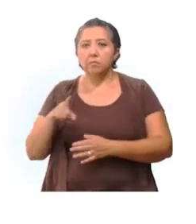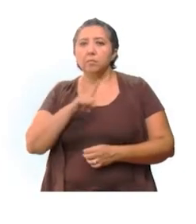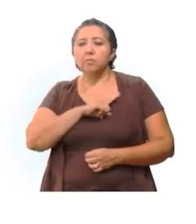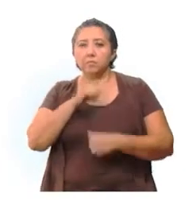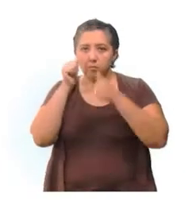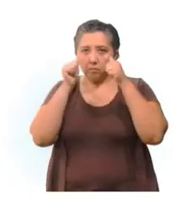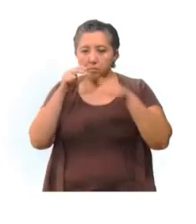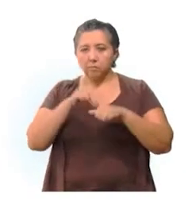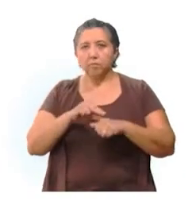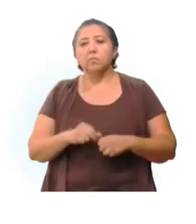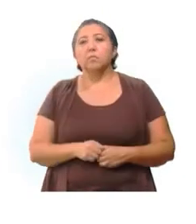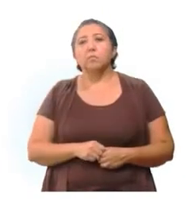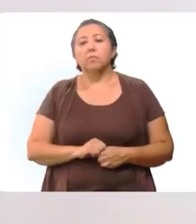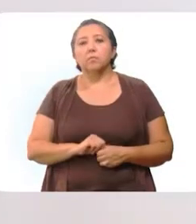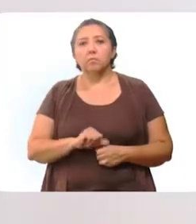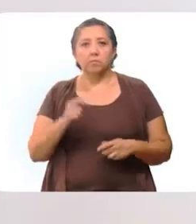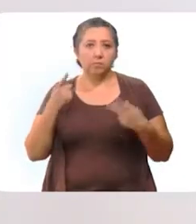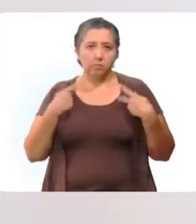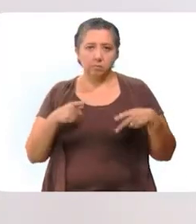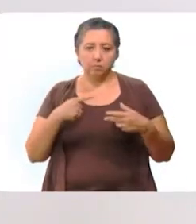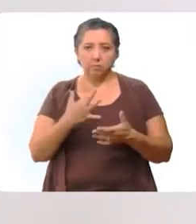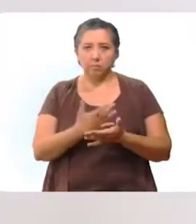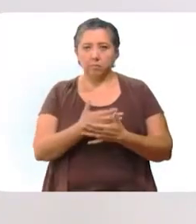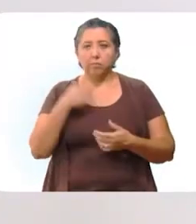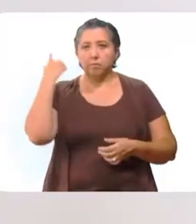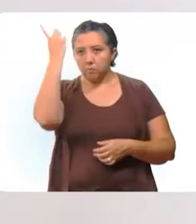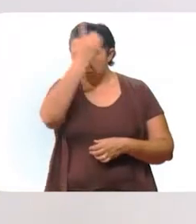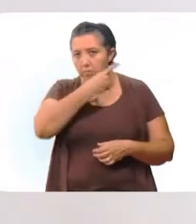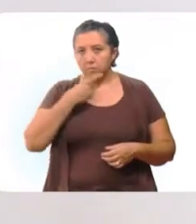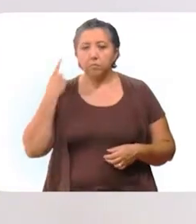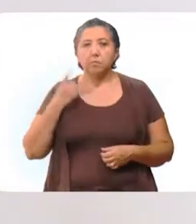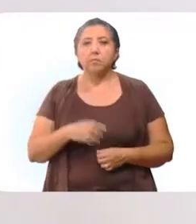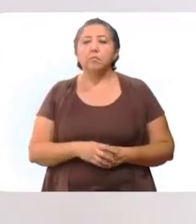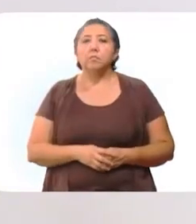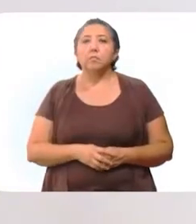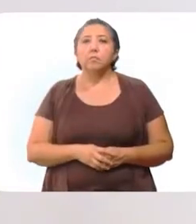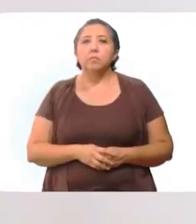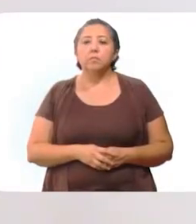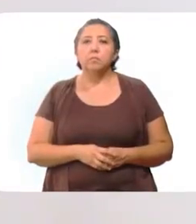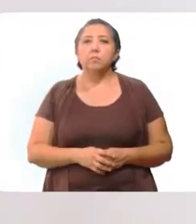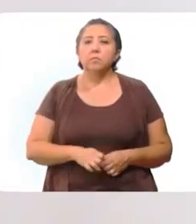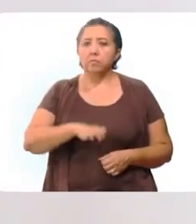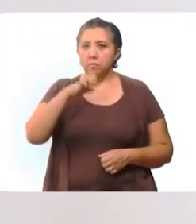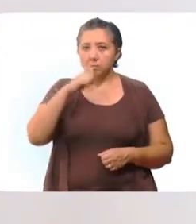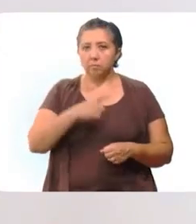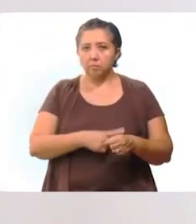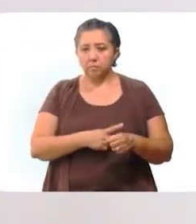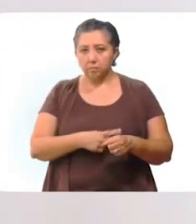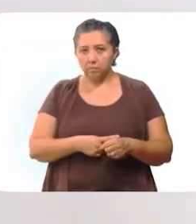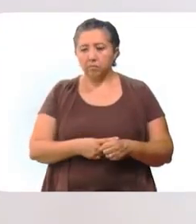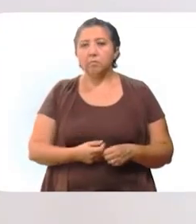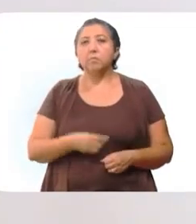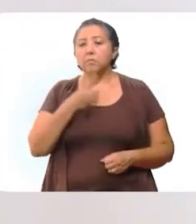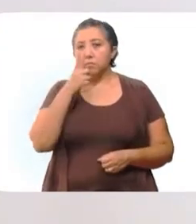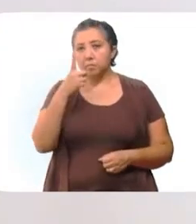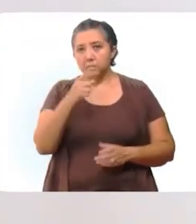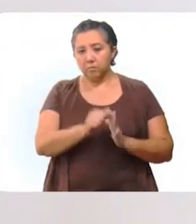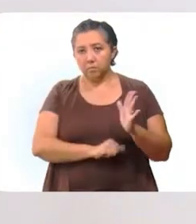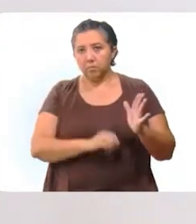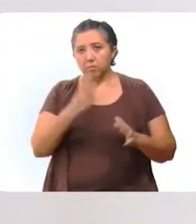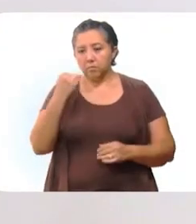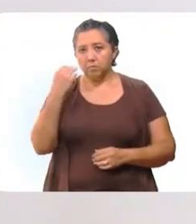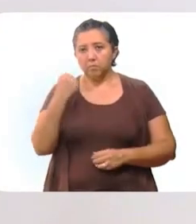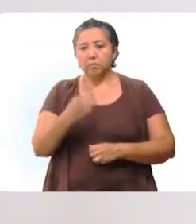públicos y en aislamiento total. Hay otros pacientes a la espera de diagnóstico. El rango de edad de los casos es de 1 mes